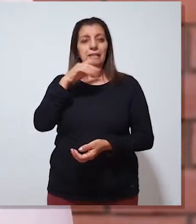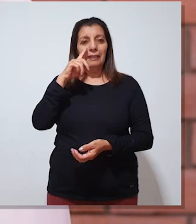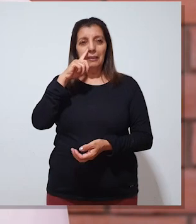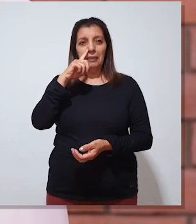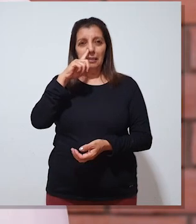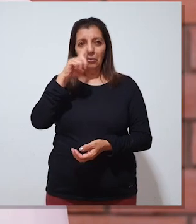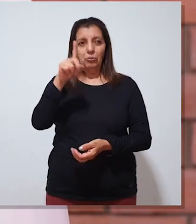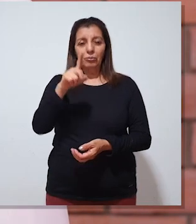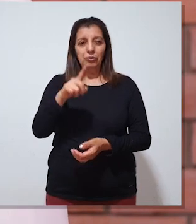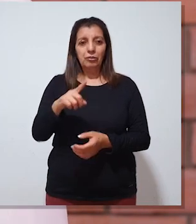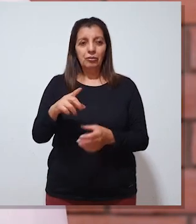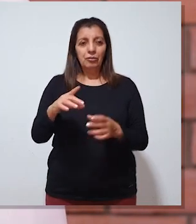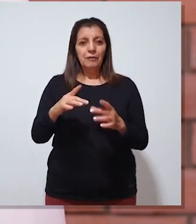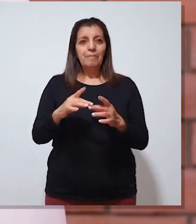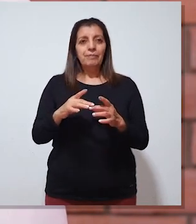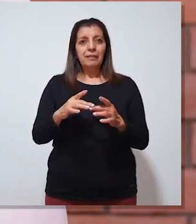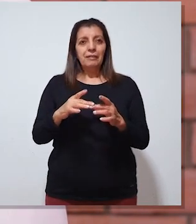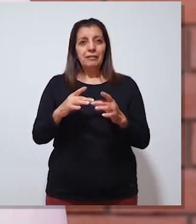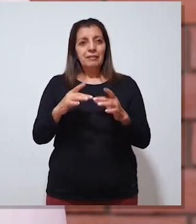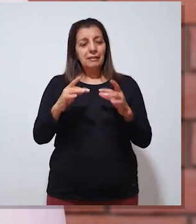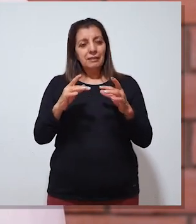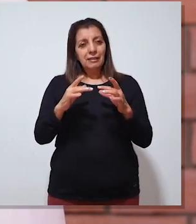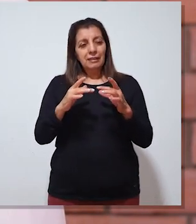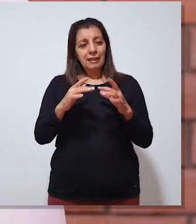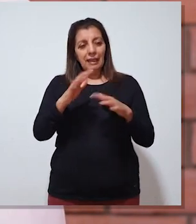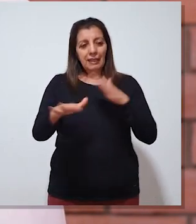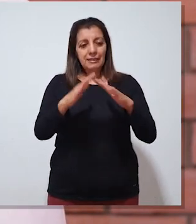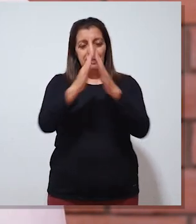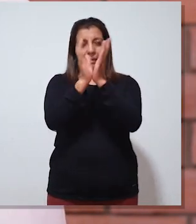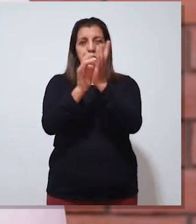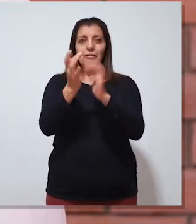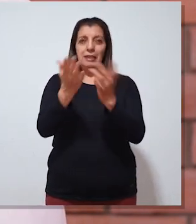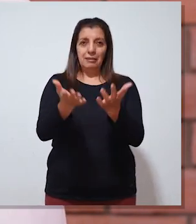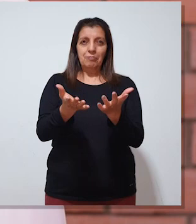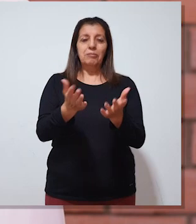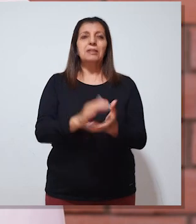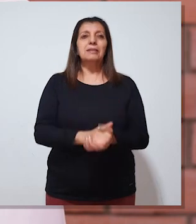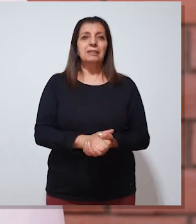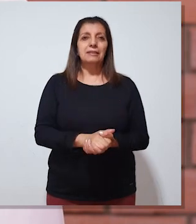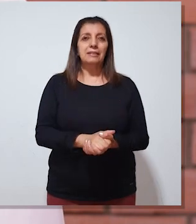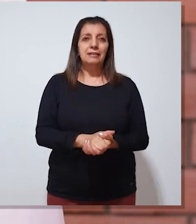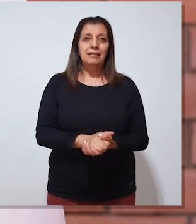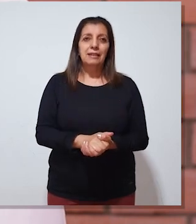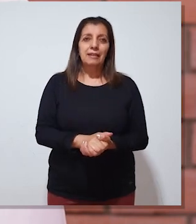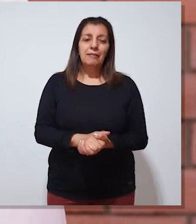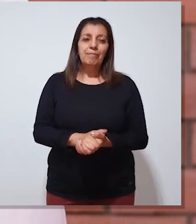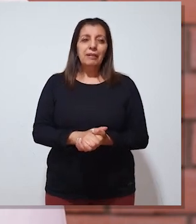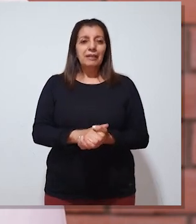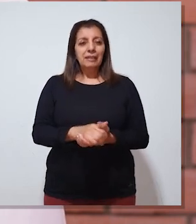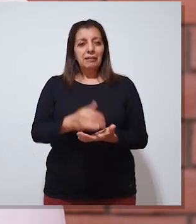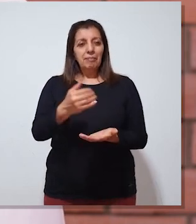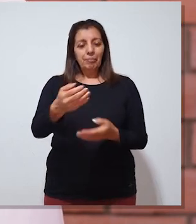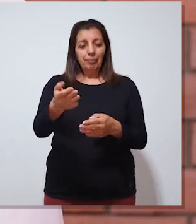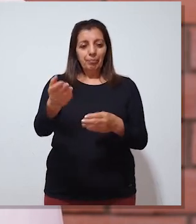Eucaristía. Más allá de las restricciones posteriores, esto significó en el regreso de las misas con grupos